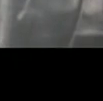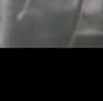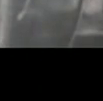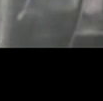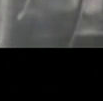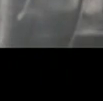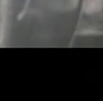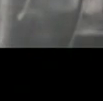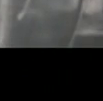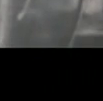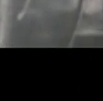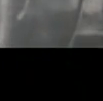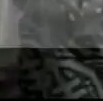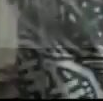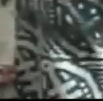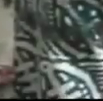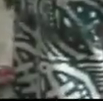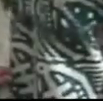Llore el agua,